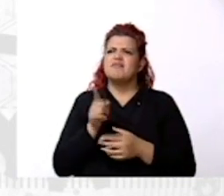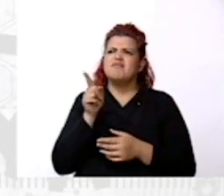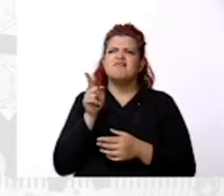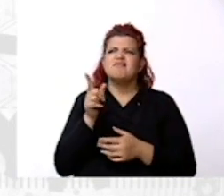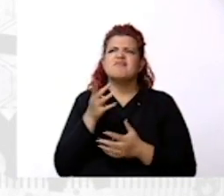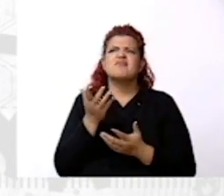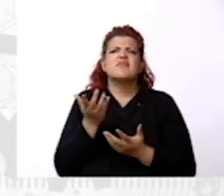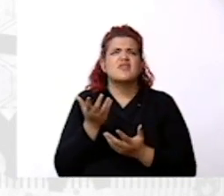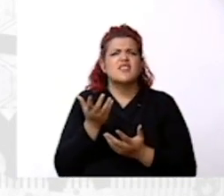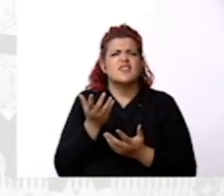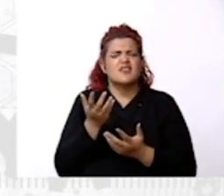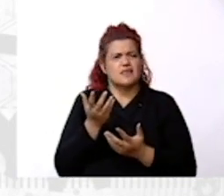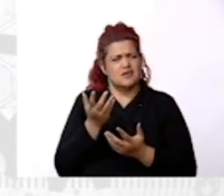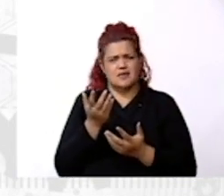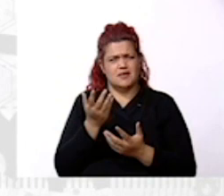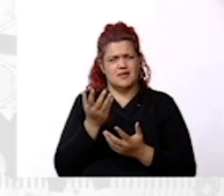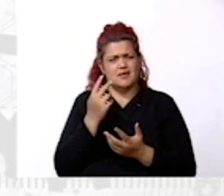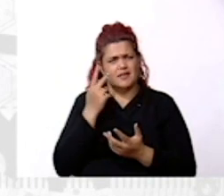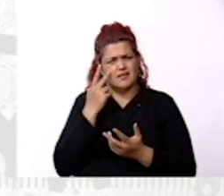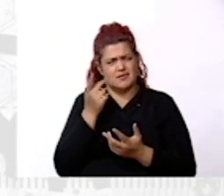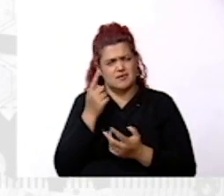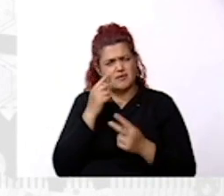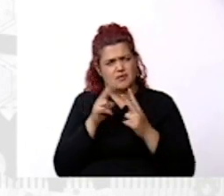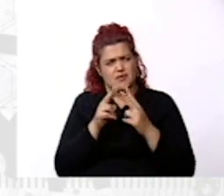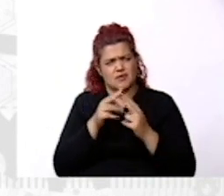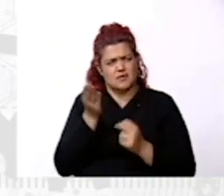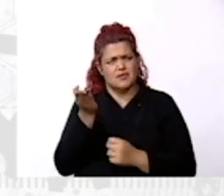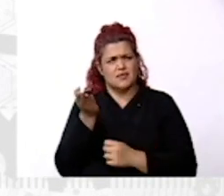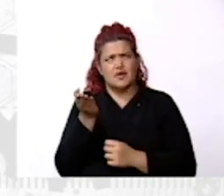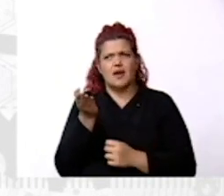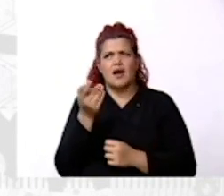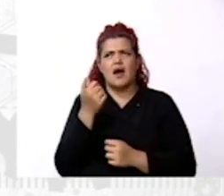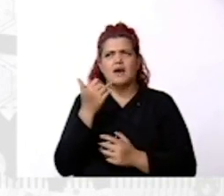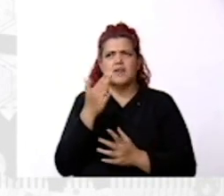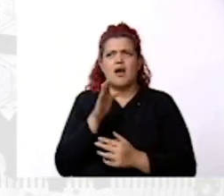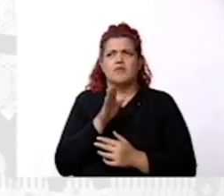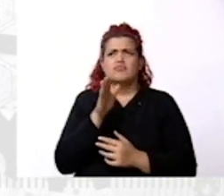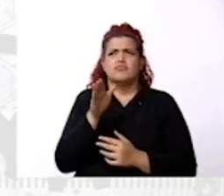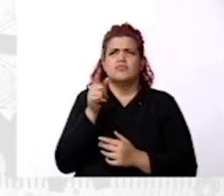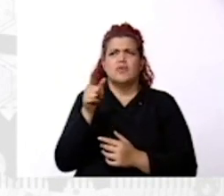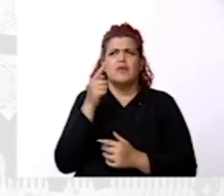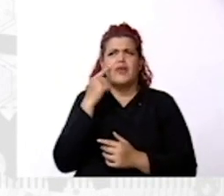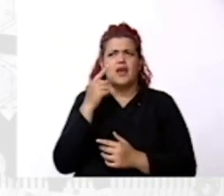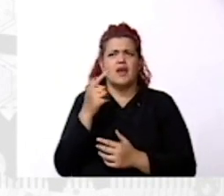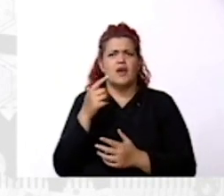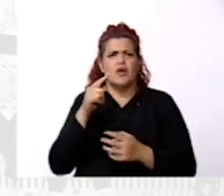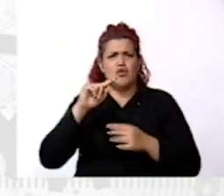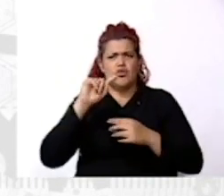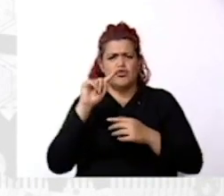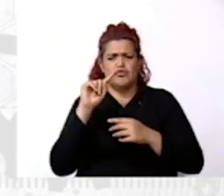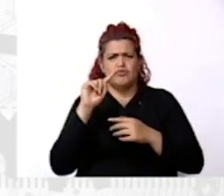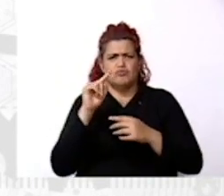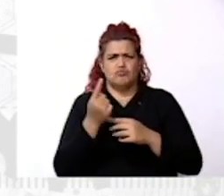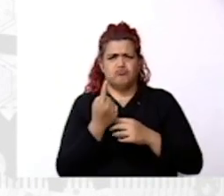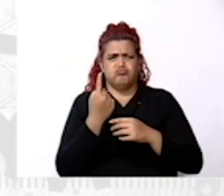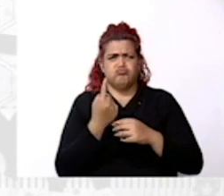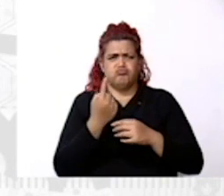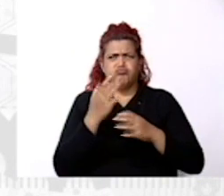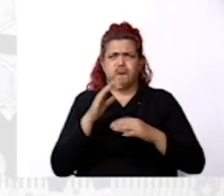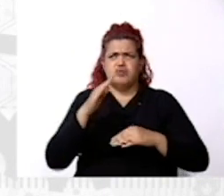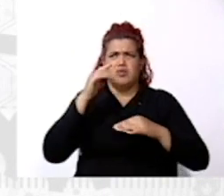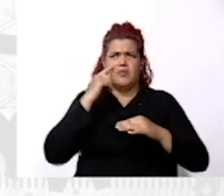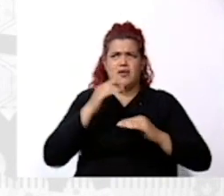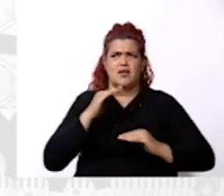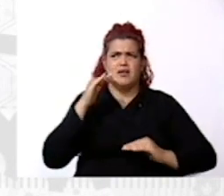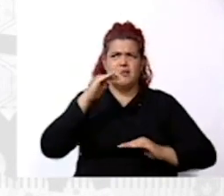Esto yo creo que ustedes lo conocen. Han ido a lugares donde le dan a uno esos batidos y ponen el vaso en